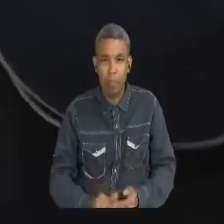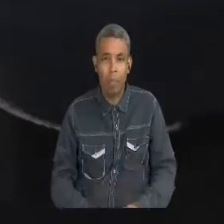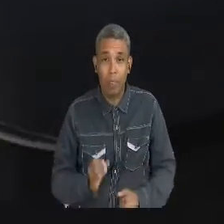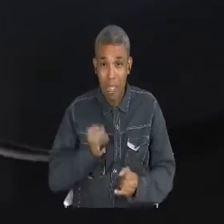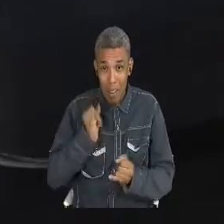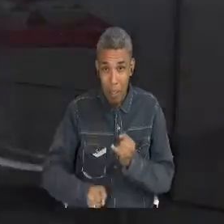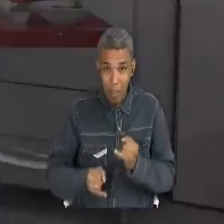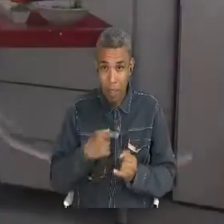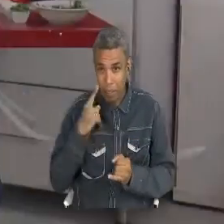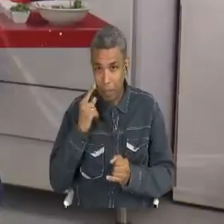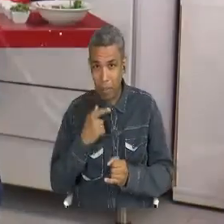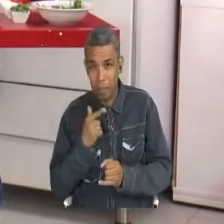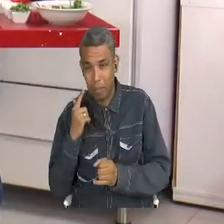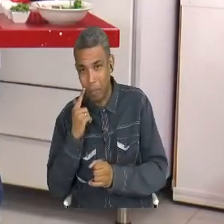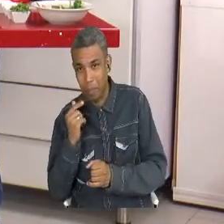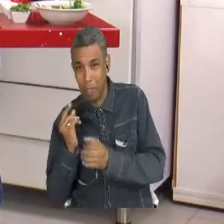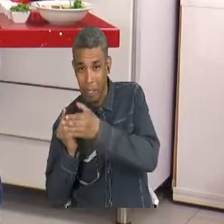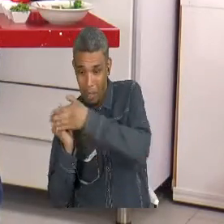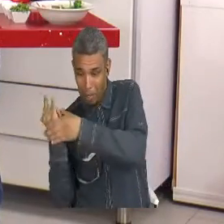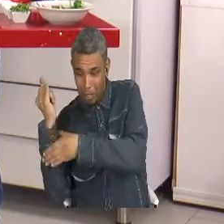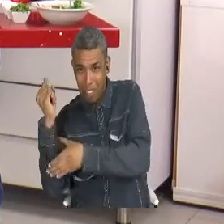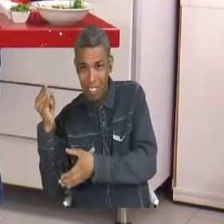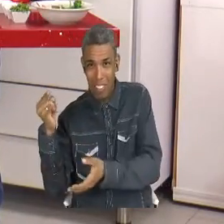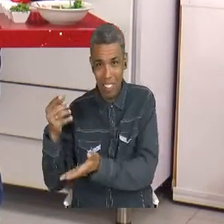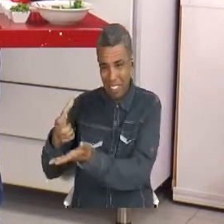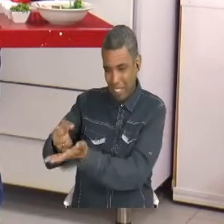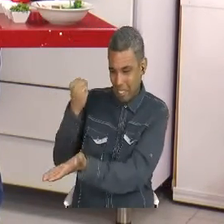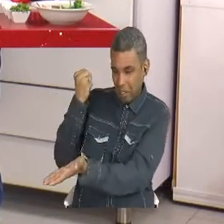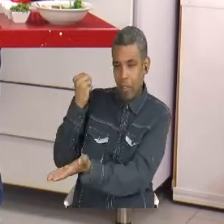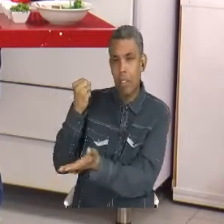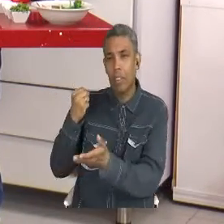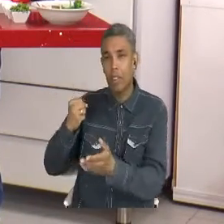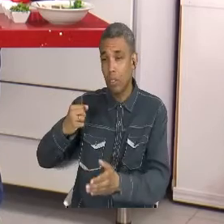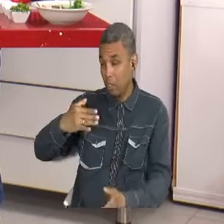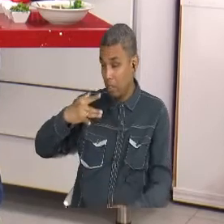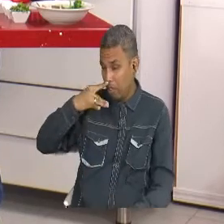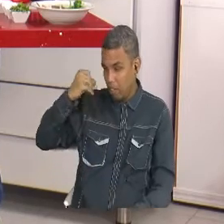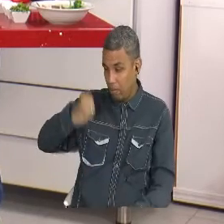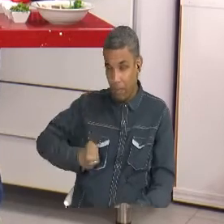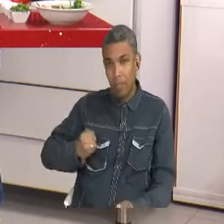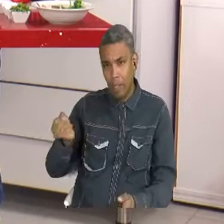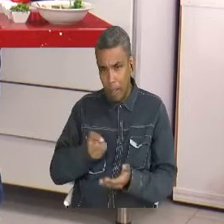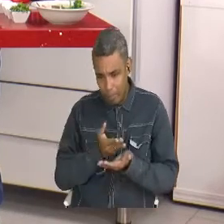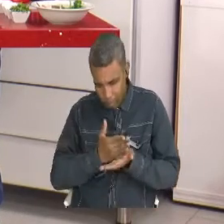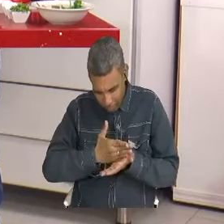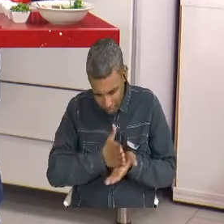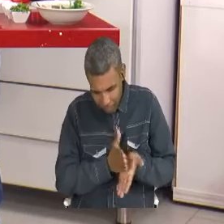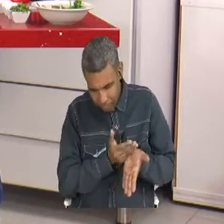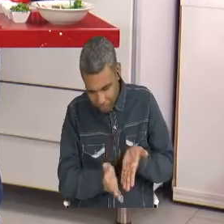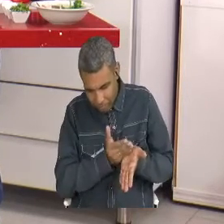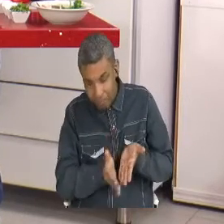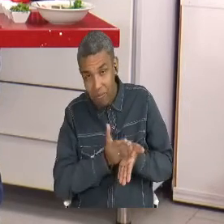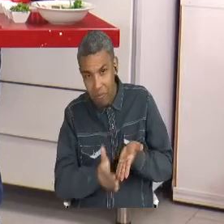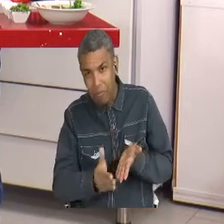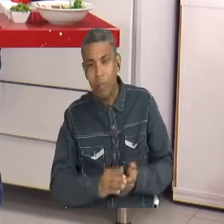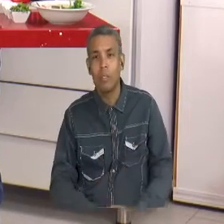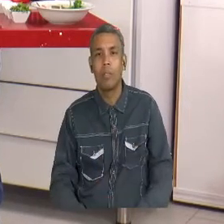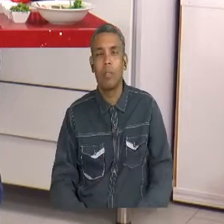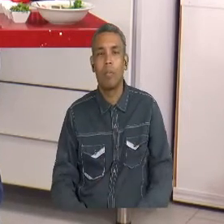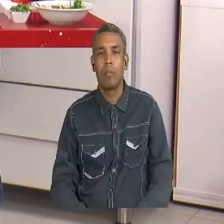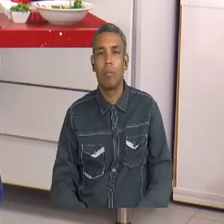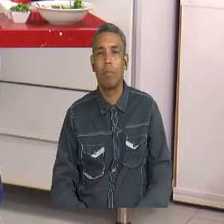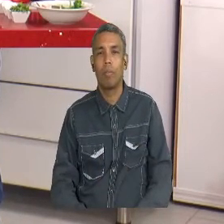los camarones que ya previamente tenemos cocidos. Sí, nos vemos. Sí. Entonces va a quedar sencillo. La